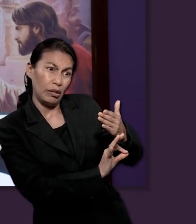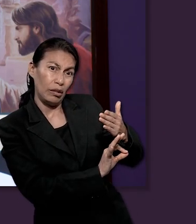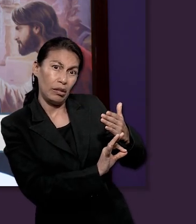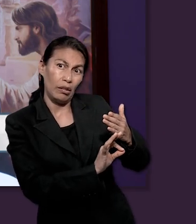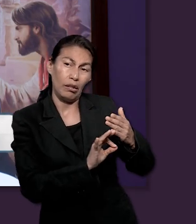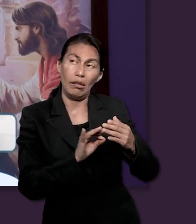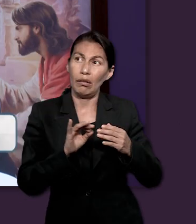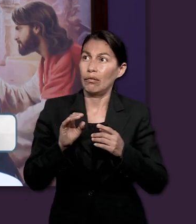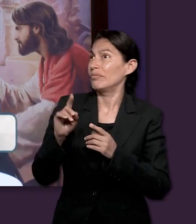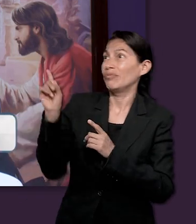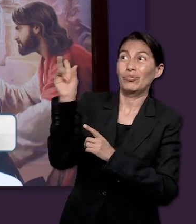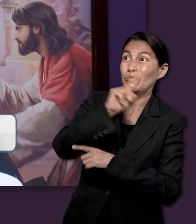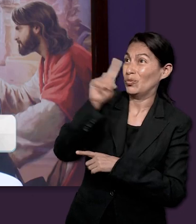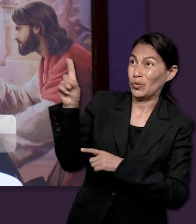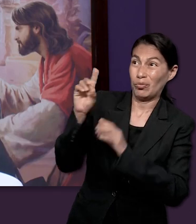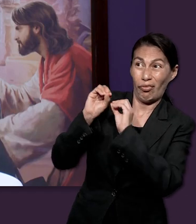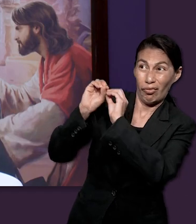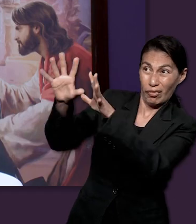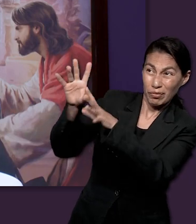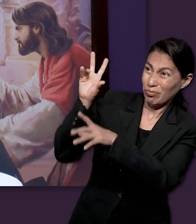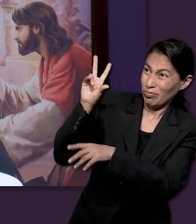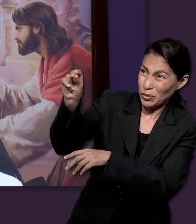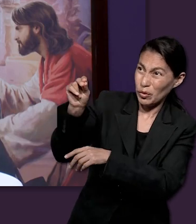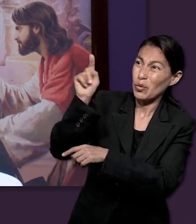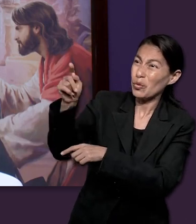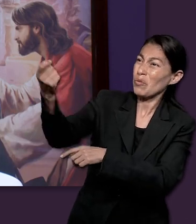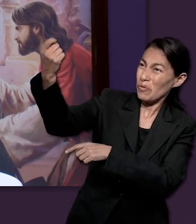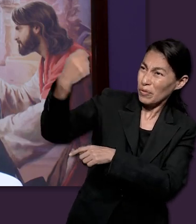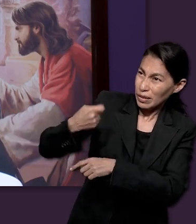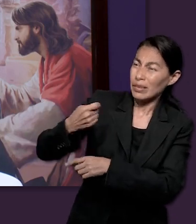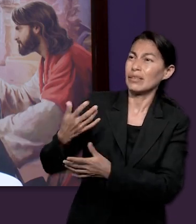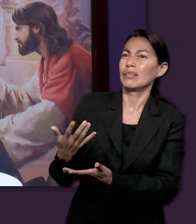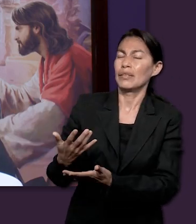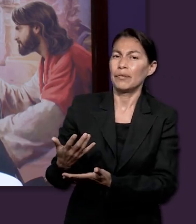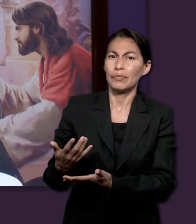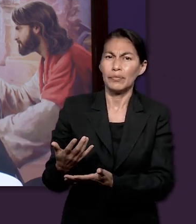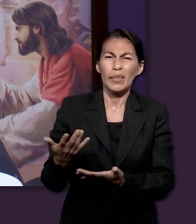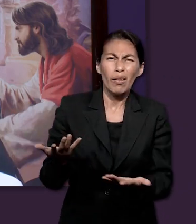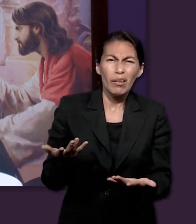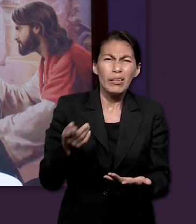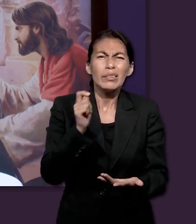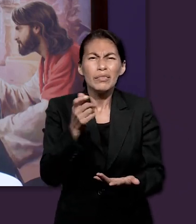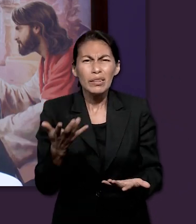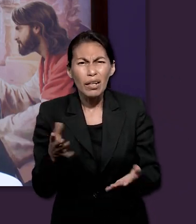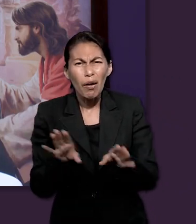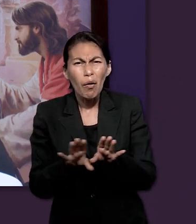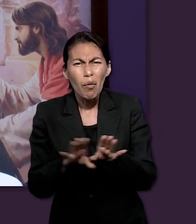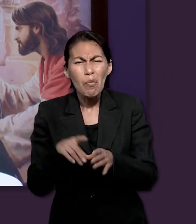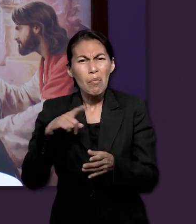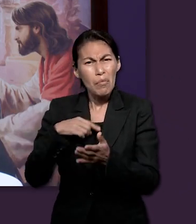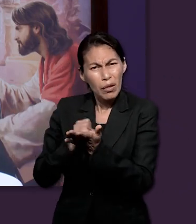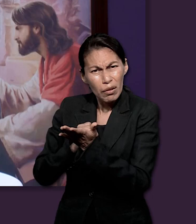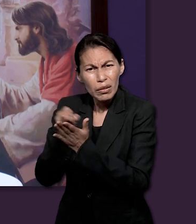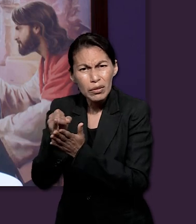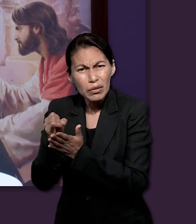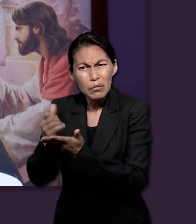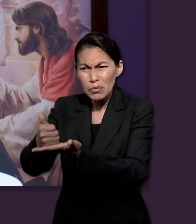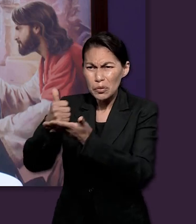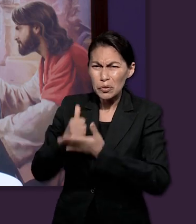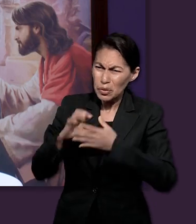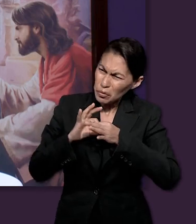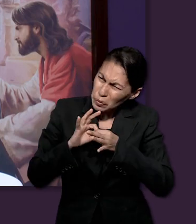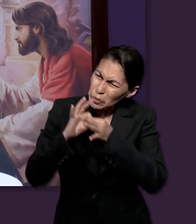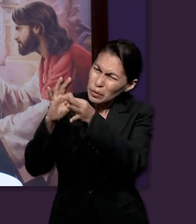dejaré si no me bendices. ¿Cómo nos pueden ayudar las decisiones para perseverar en momentos de crisis?